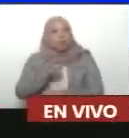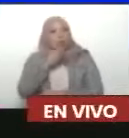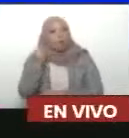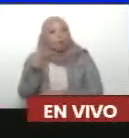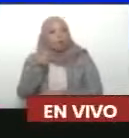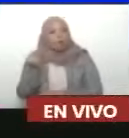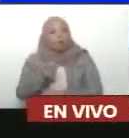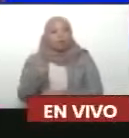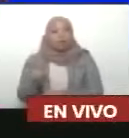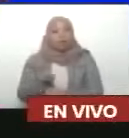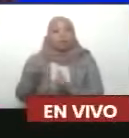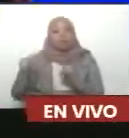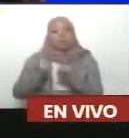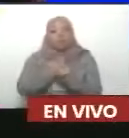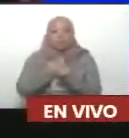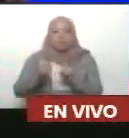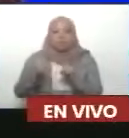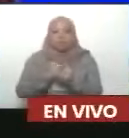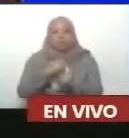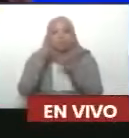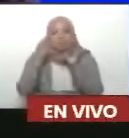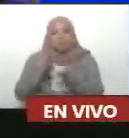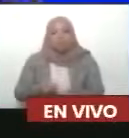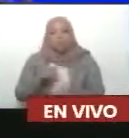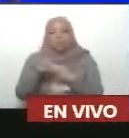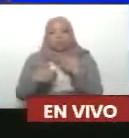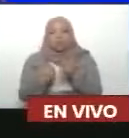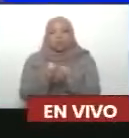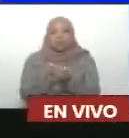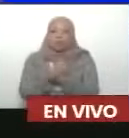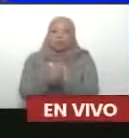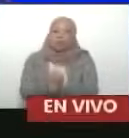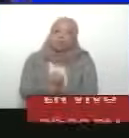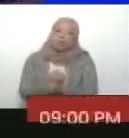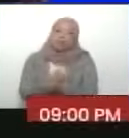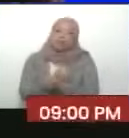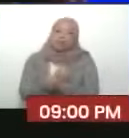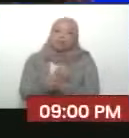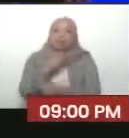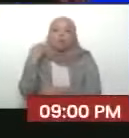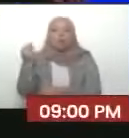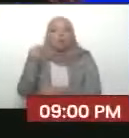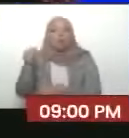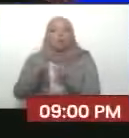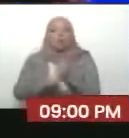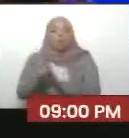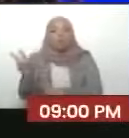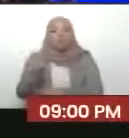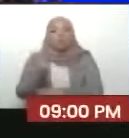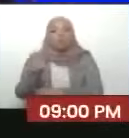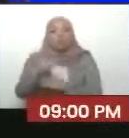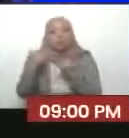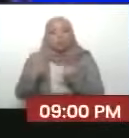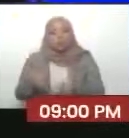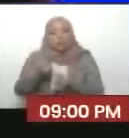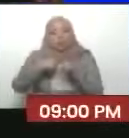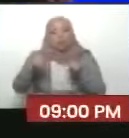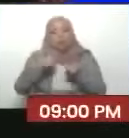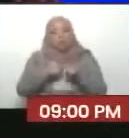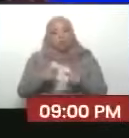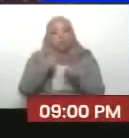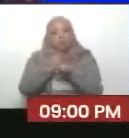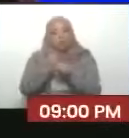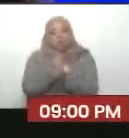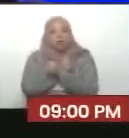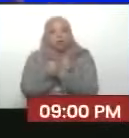quedamos en Venezuela, luchamos por Venezuela, creemos firmemente en ella, en el amor, en la esperanza, y los jóvenes que se fueron del país, aún estando en otra trinchera, siguen